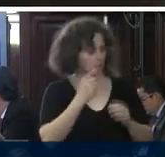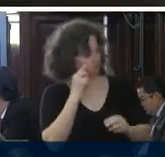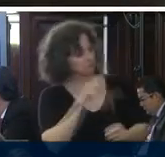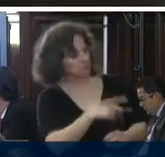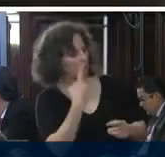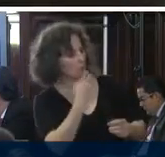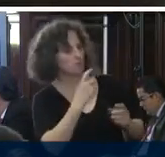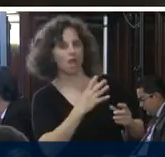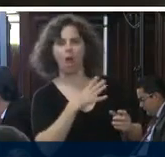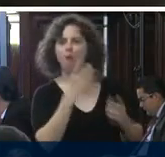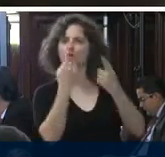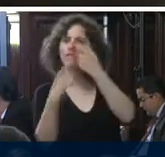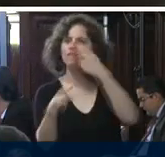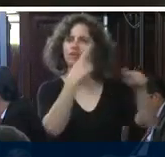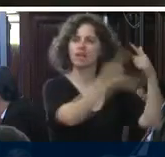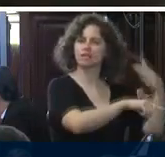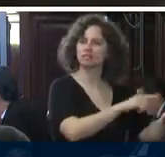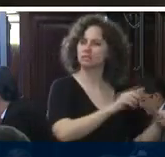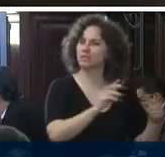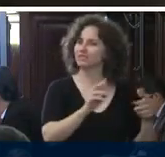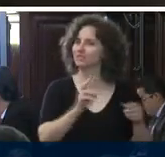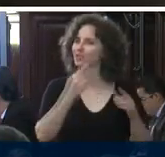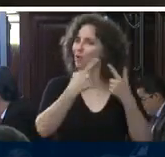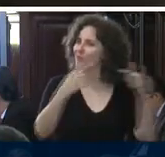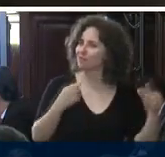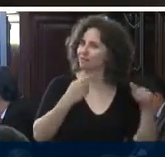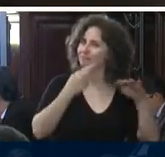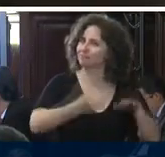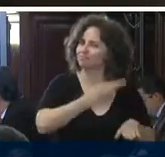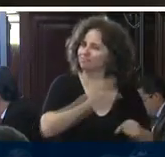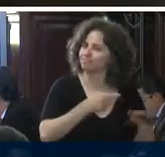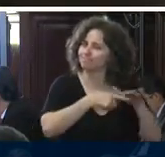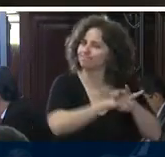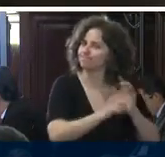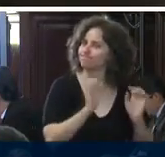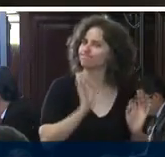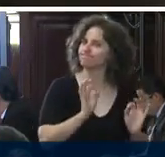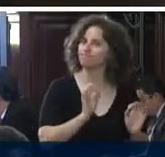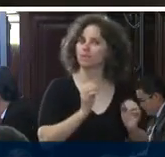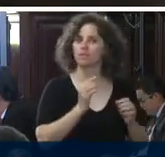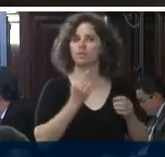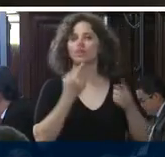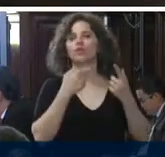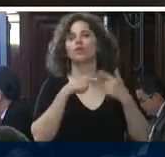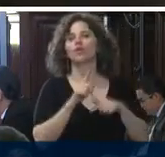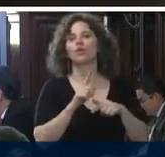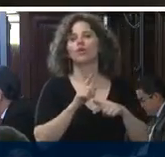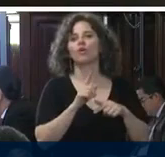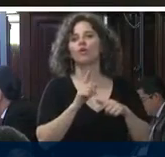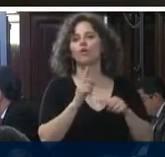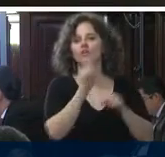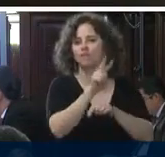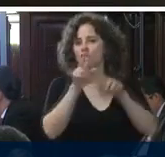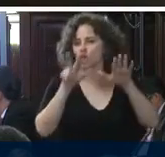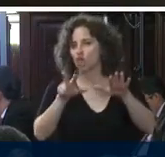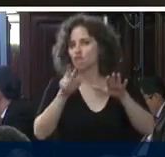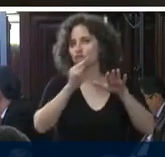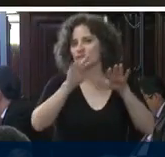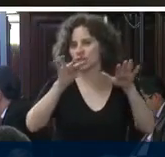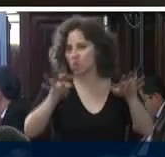hubo diversas irregularidades, si no me equivoco, con las fechas, el día 28 y